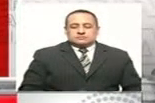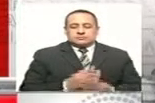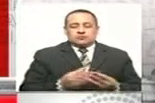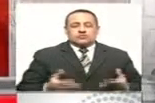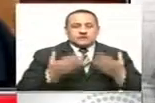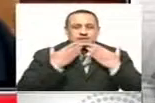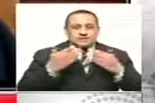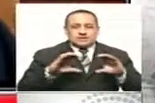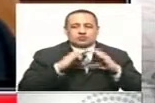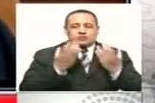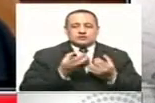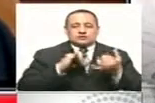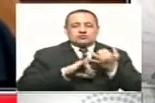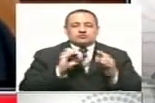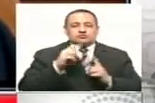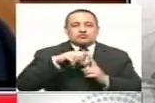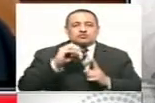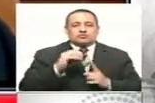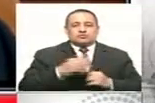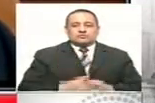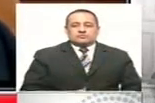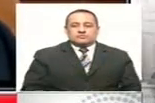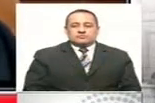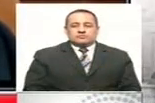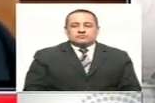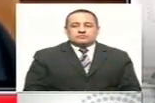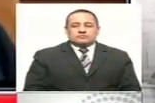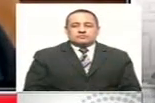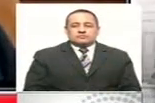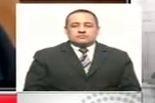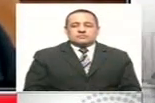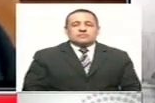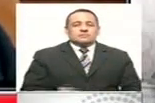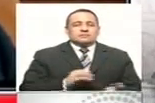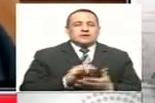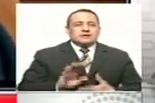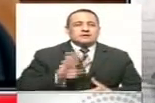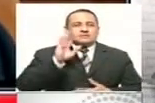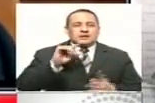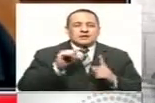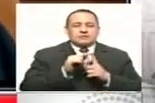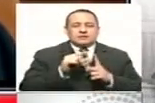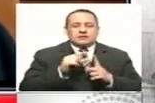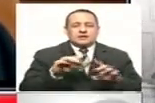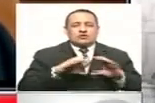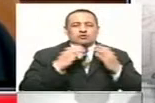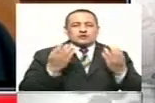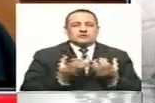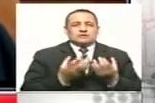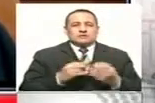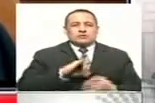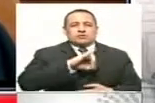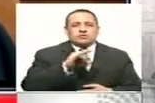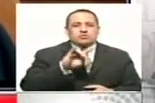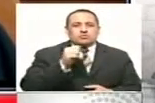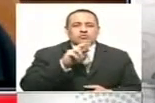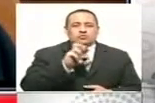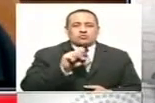Gracias, congresista Soto Palacios. Tiene el uso de la palabra la congresista Juárez